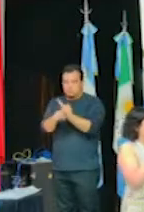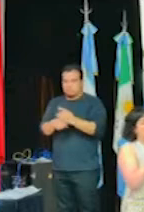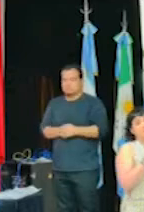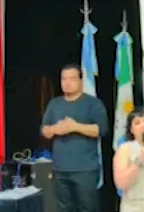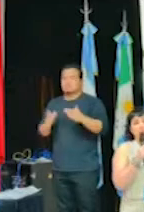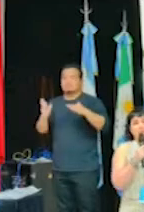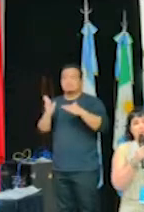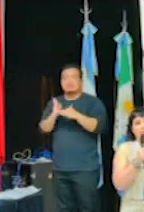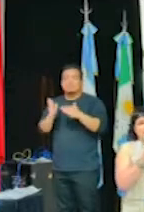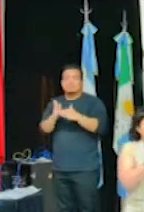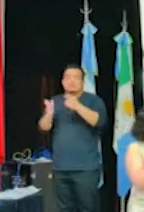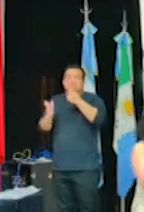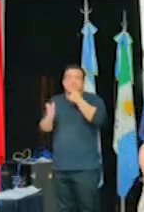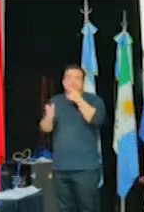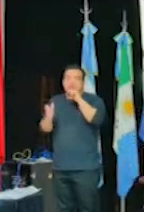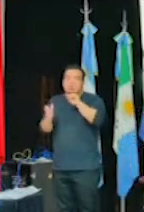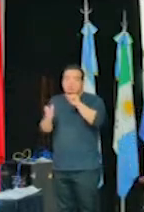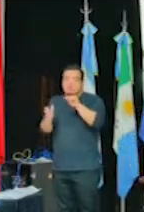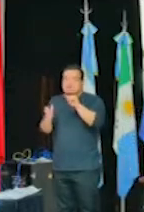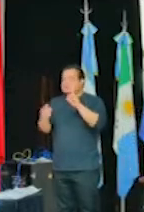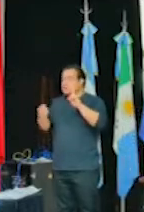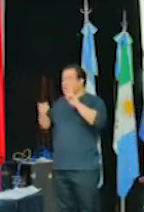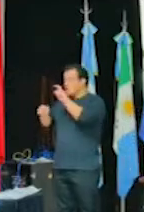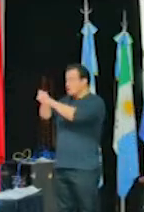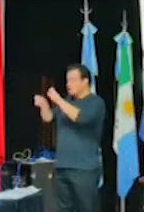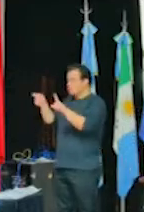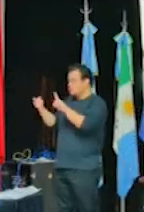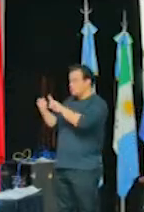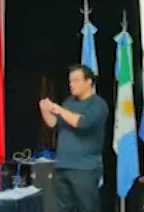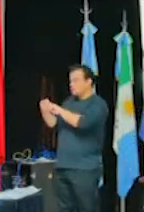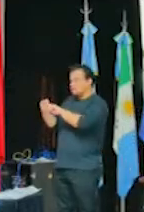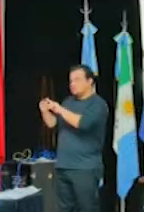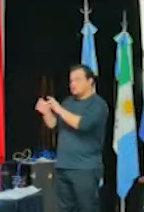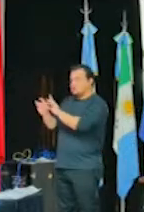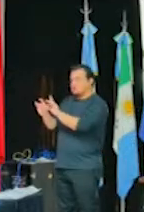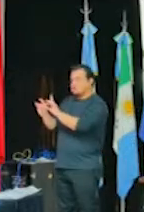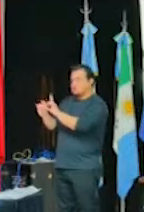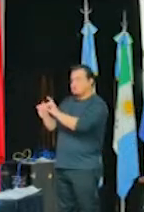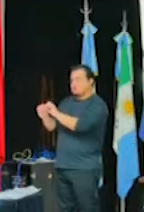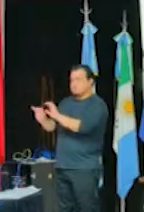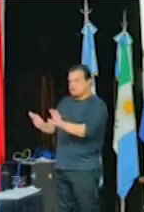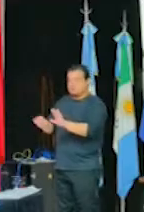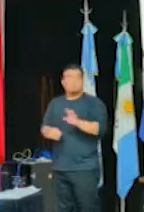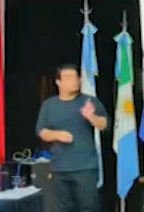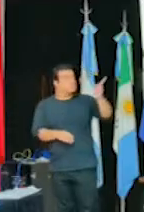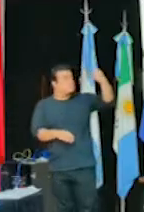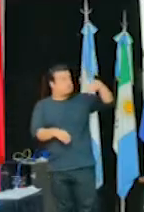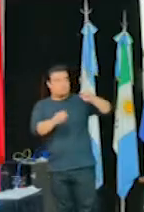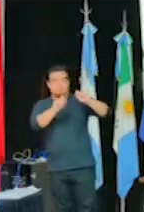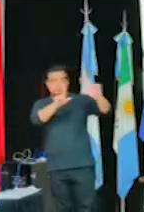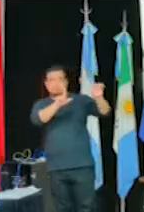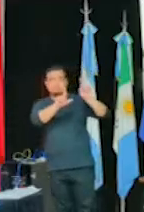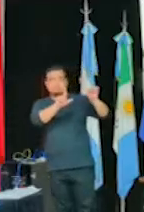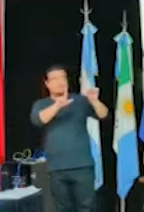humanizar algo que es esencialmente humano, ¿sí? Y ahí vemos unas imágenes que si uno googlea relación